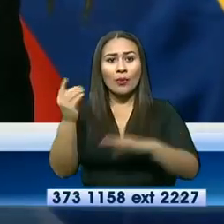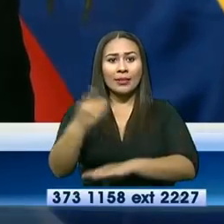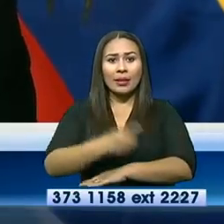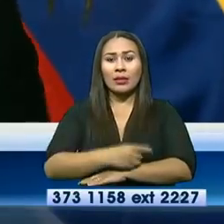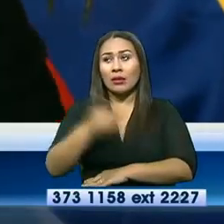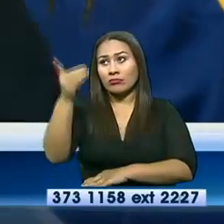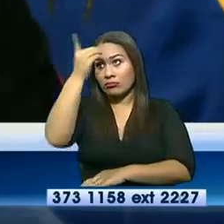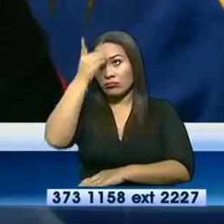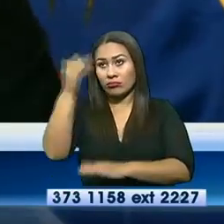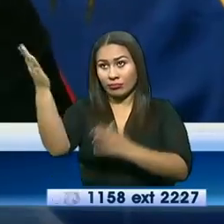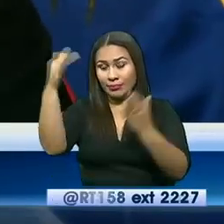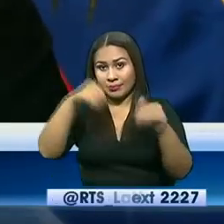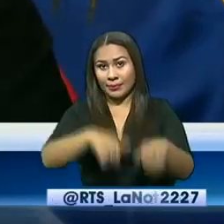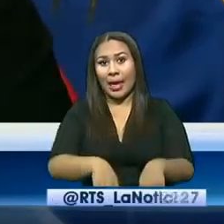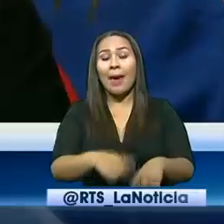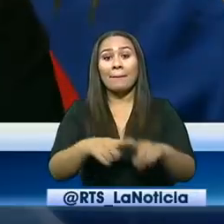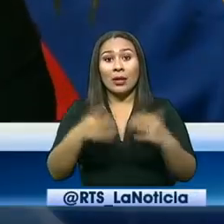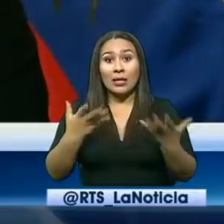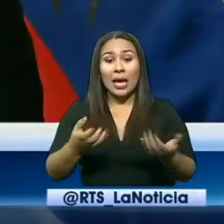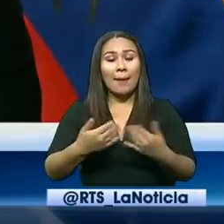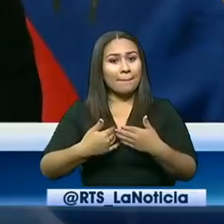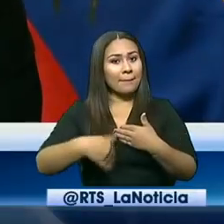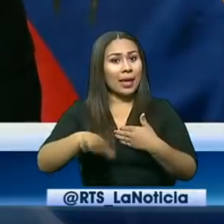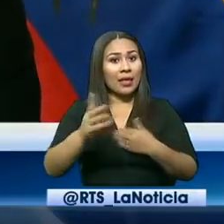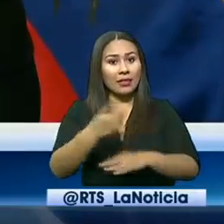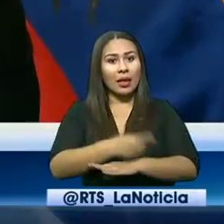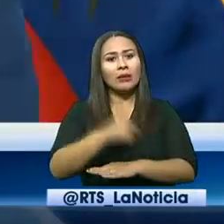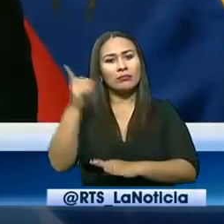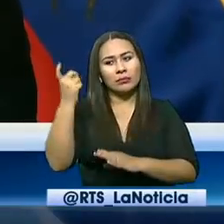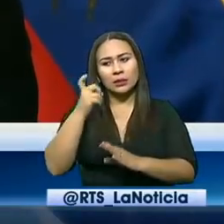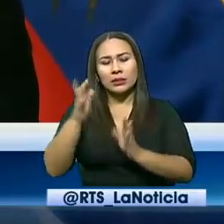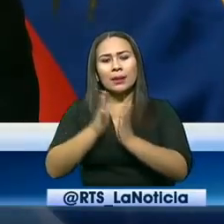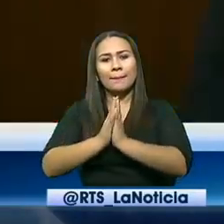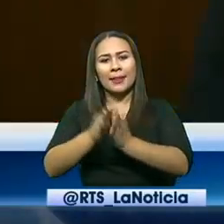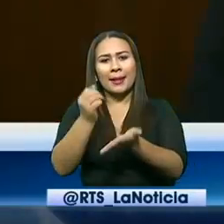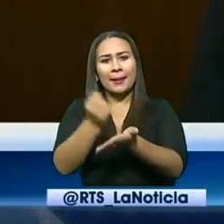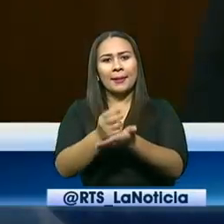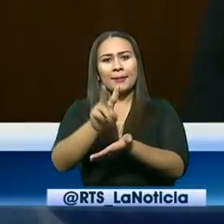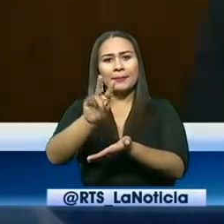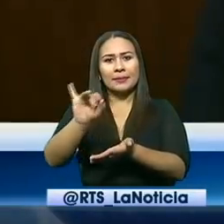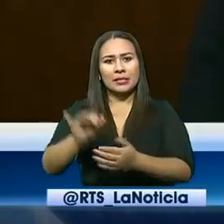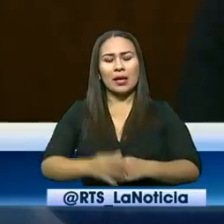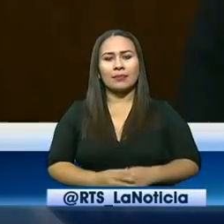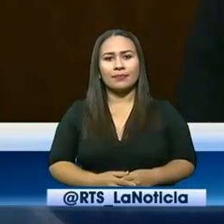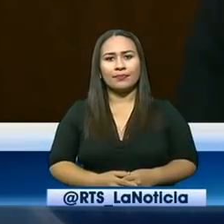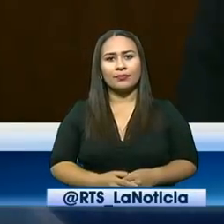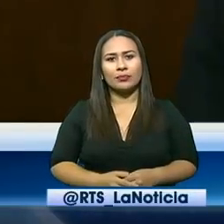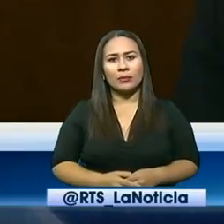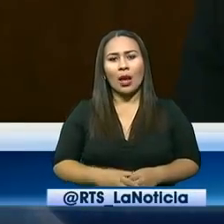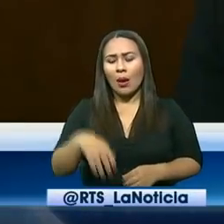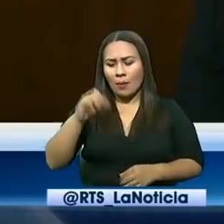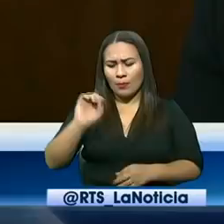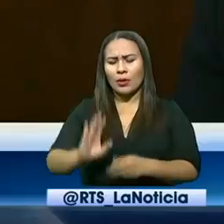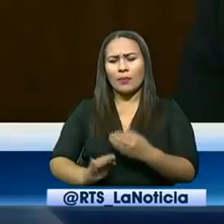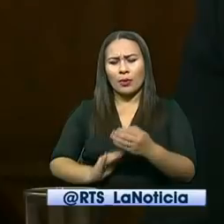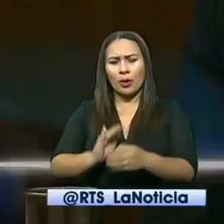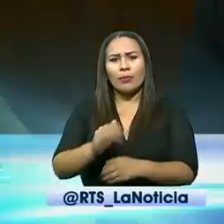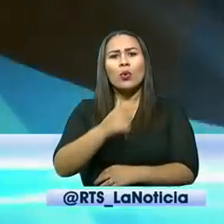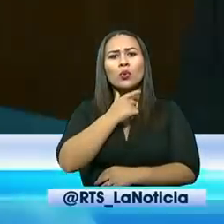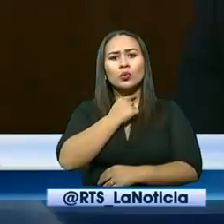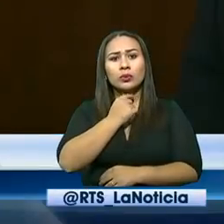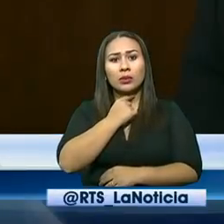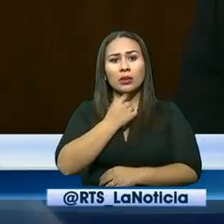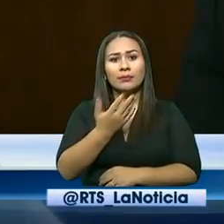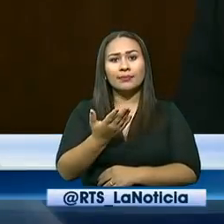extender su permanencia en el Ecuador puede solicitar en la condición y categoría que ella lo desee. Incluso puedo ir más allá, nos gustaría que